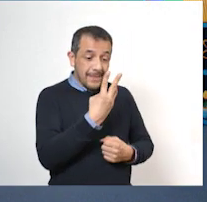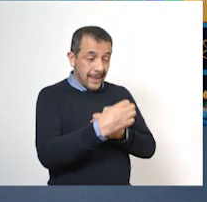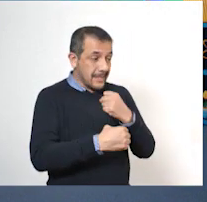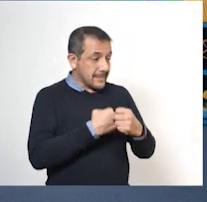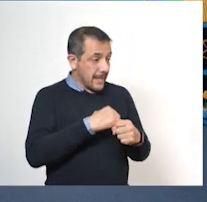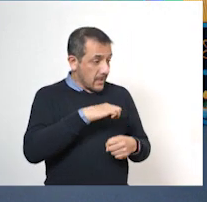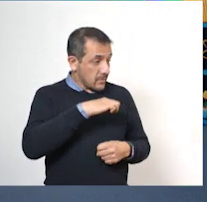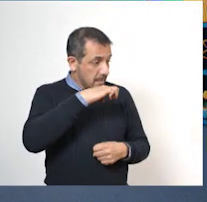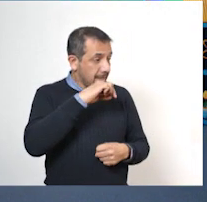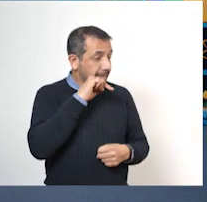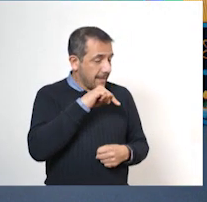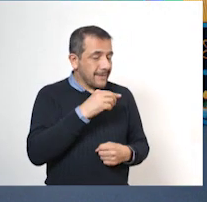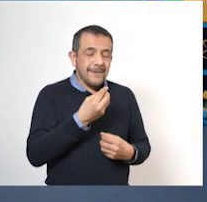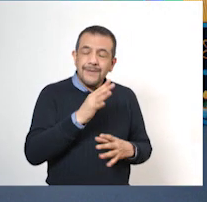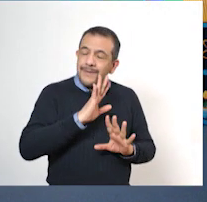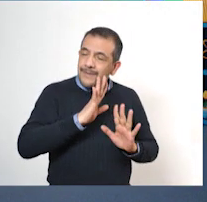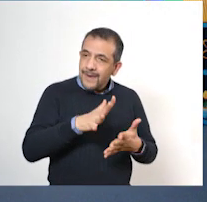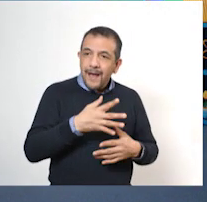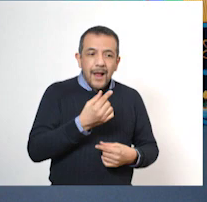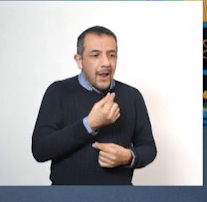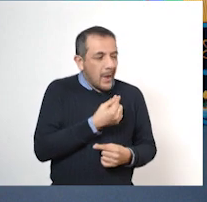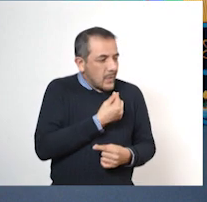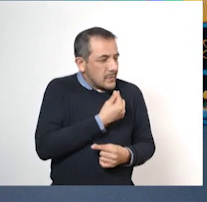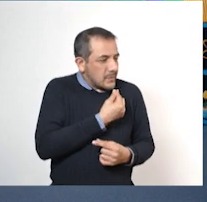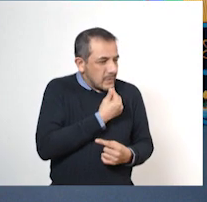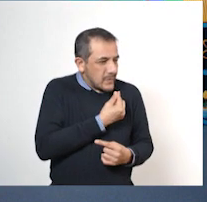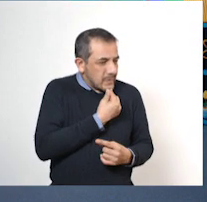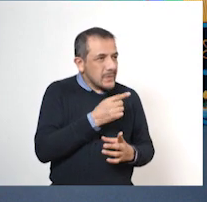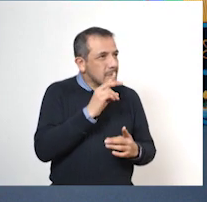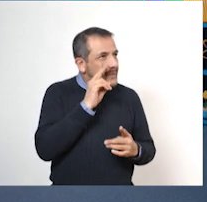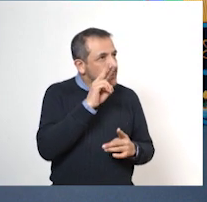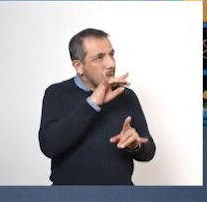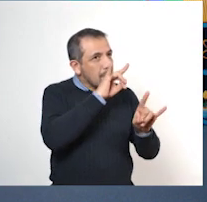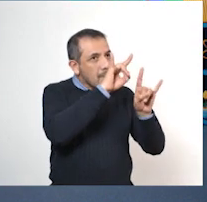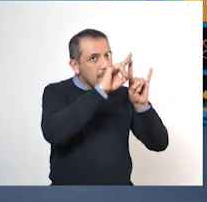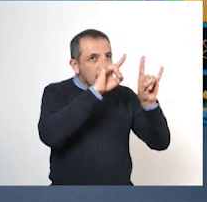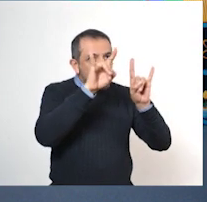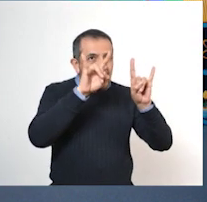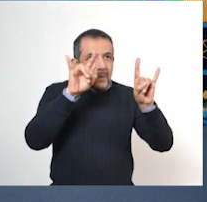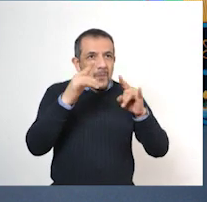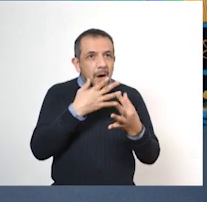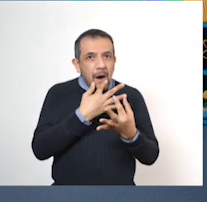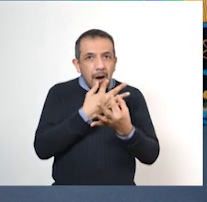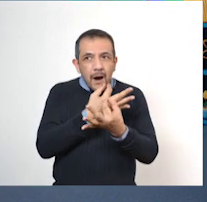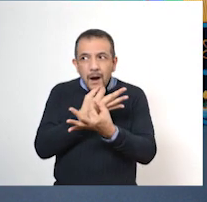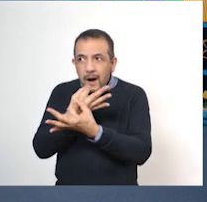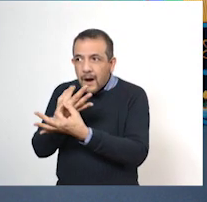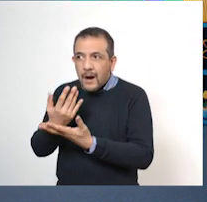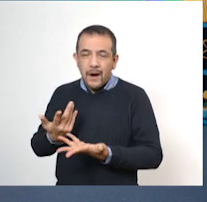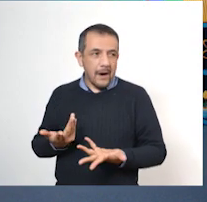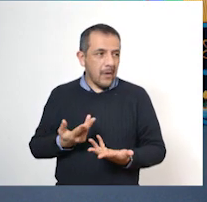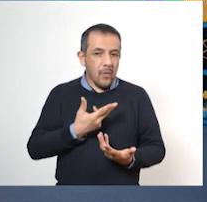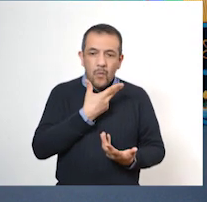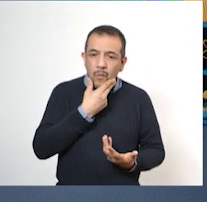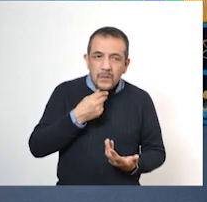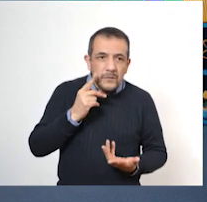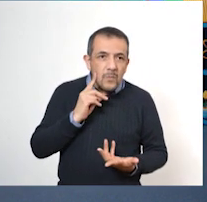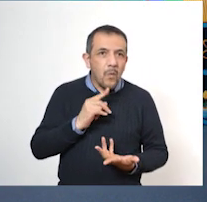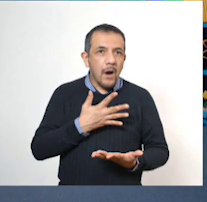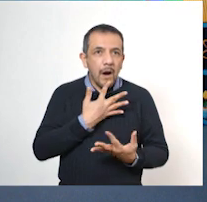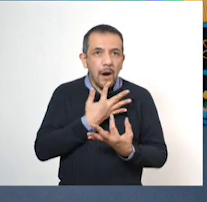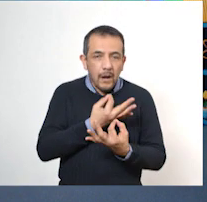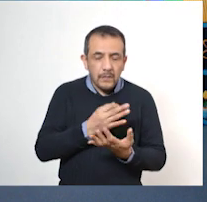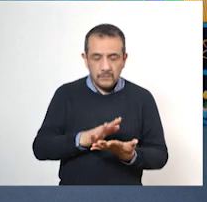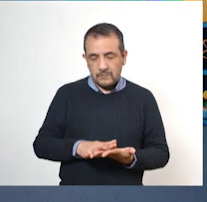los 3 años, ya se registran los impactos de la publicidad en las preferencias de las niñas y